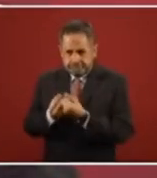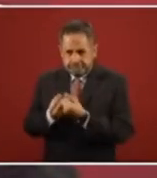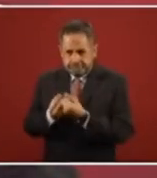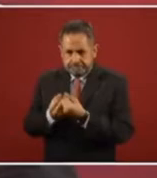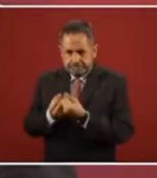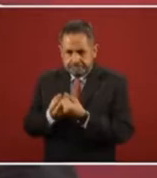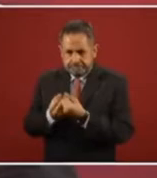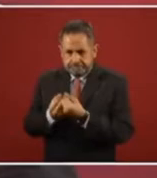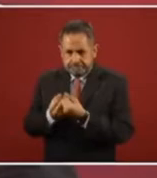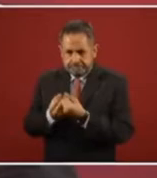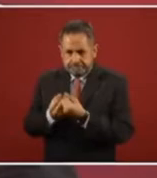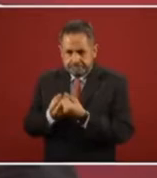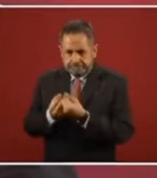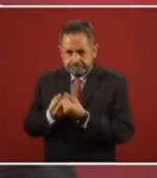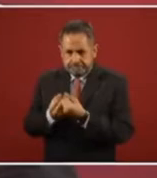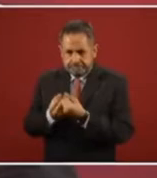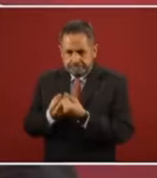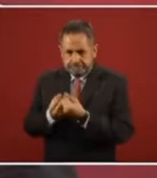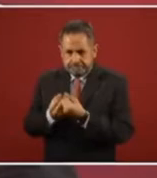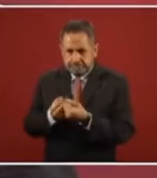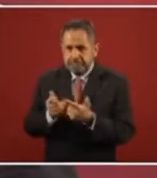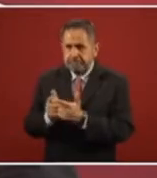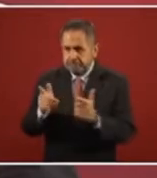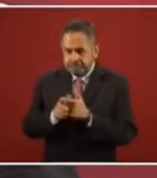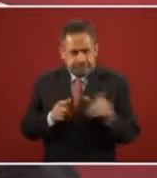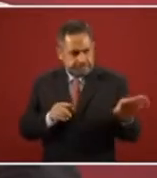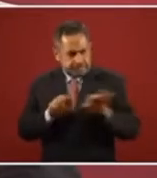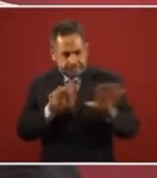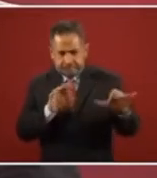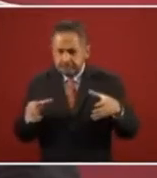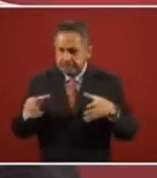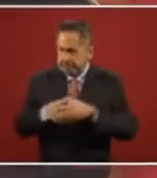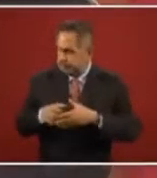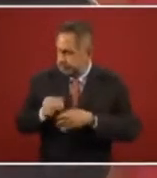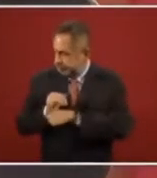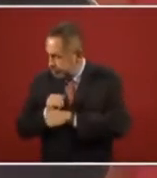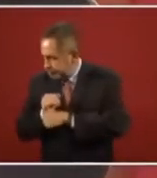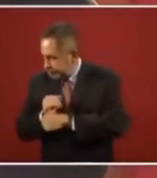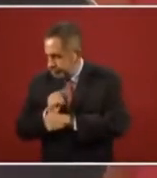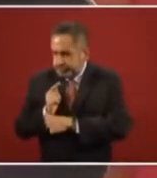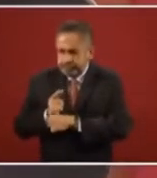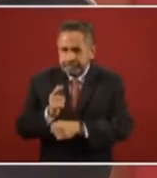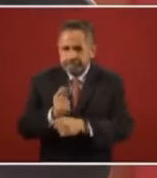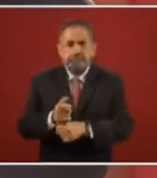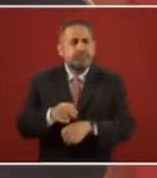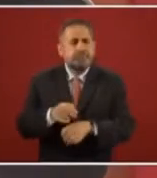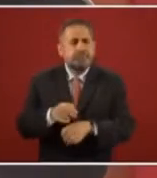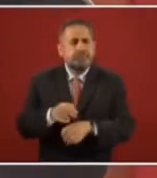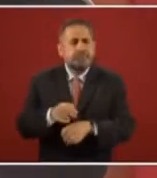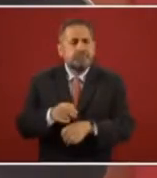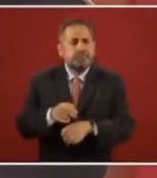el wifi incorporated a cruz y si está haciendo un trabajo profesional